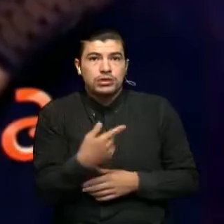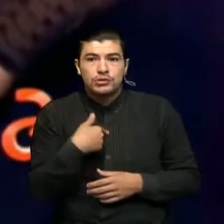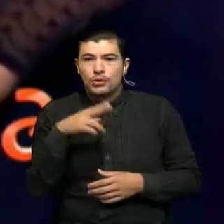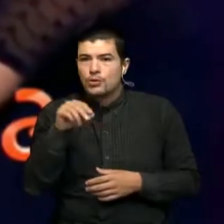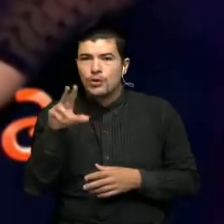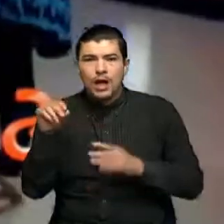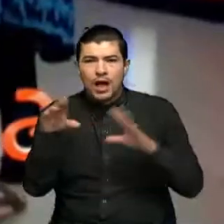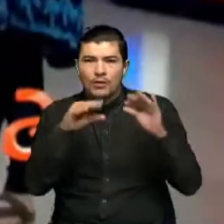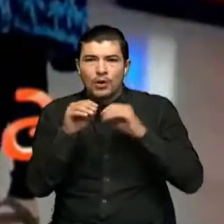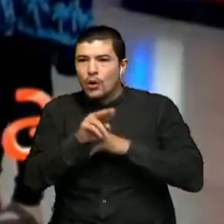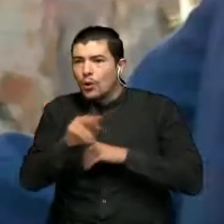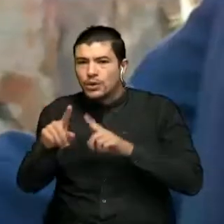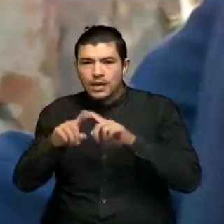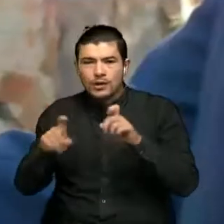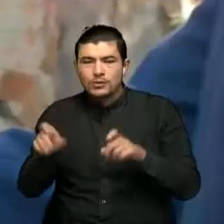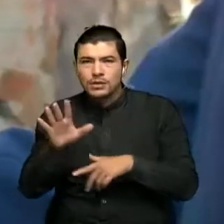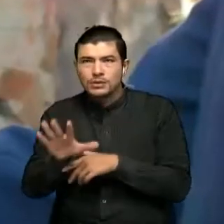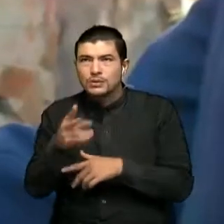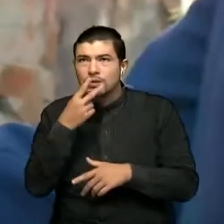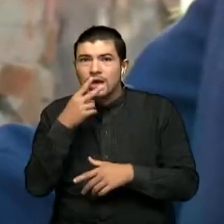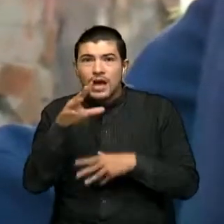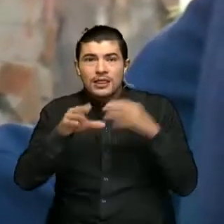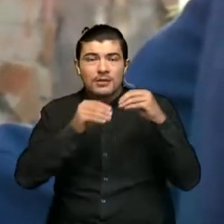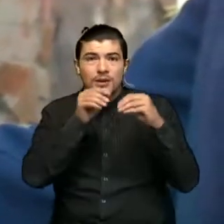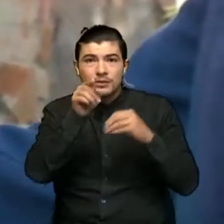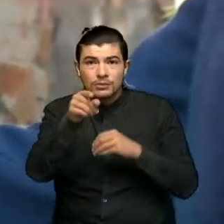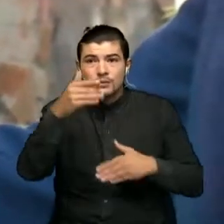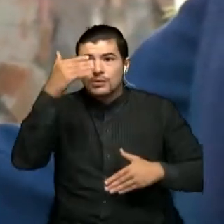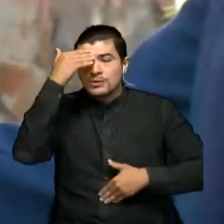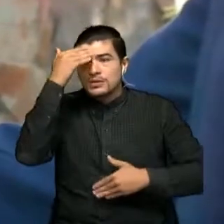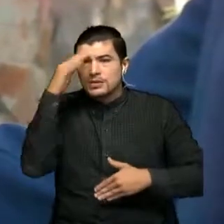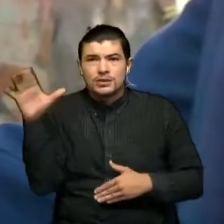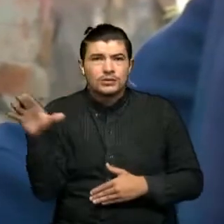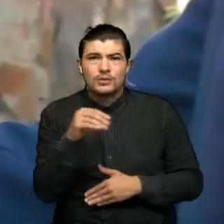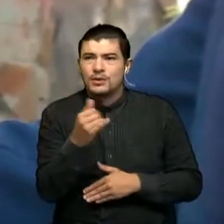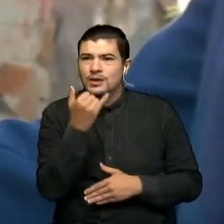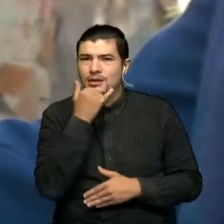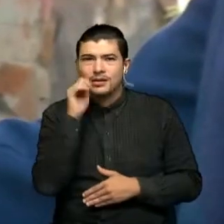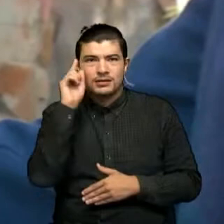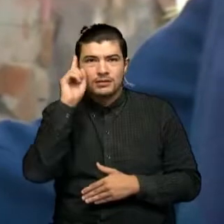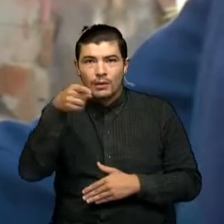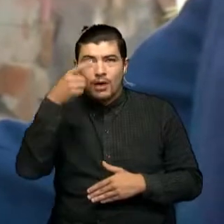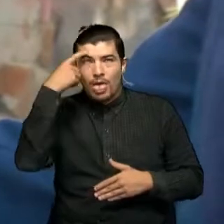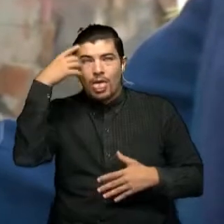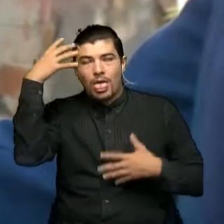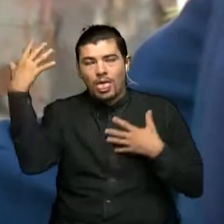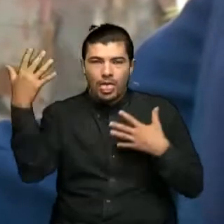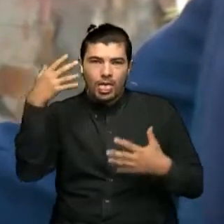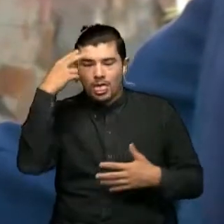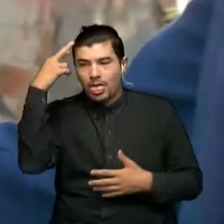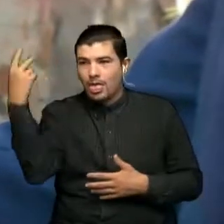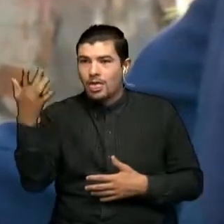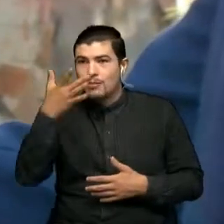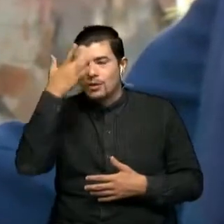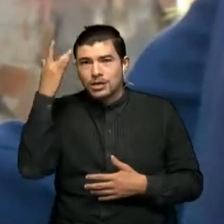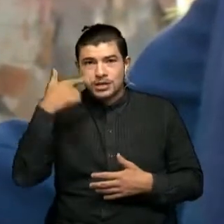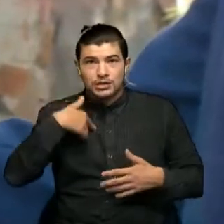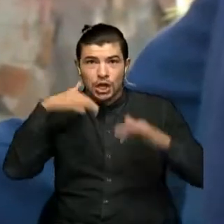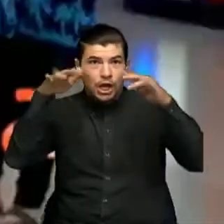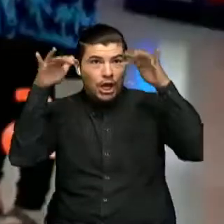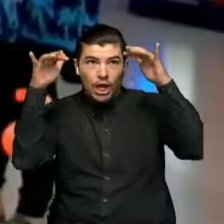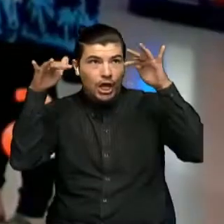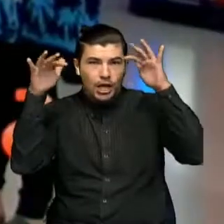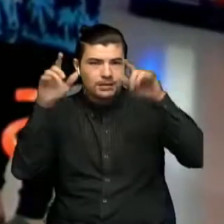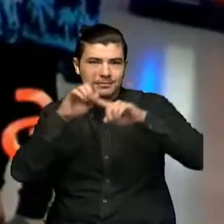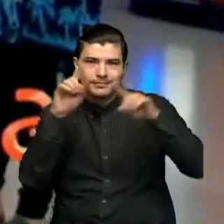que no sea del cigarrillo y además tú eres consciente de todo lo que ocurre es decir que no es que pierdan la conciencia porque yo vaya a hacerte lo que tengo que